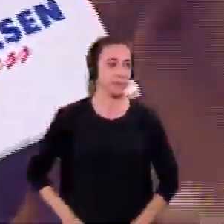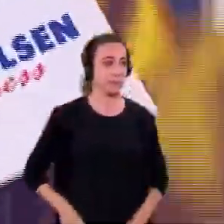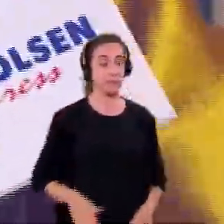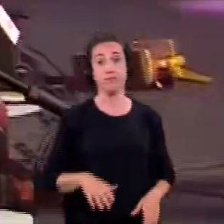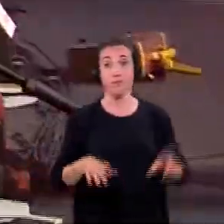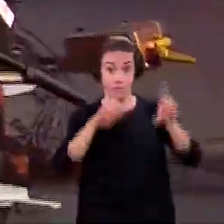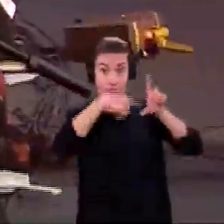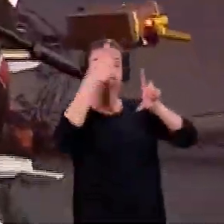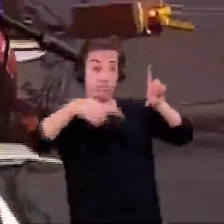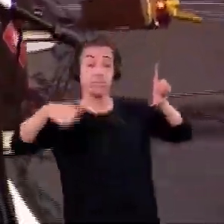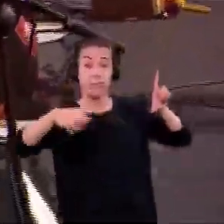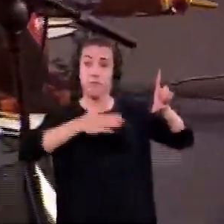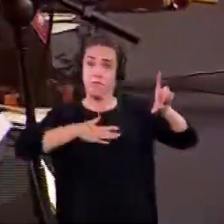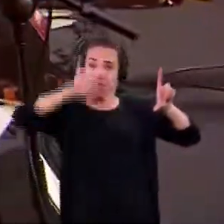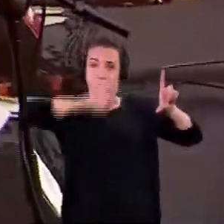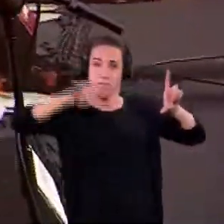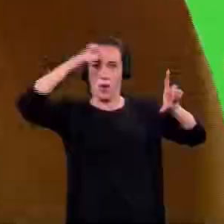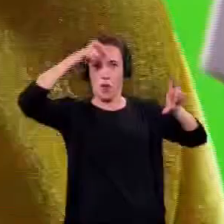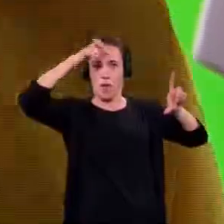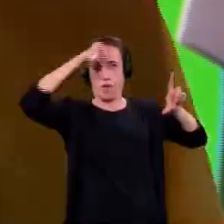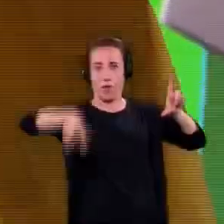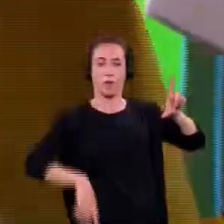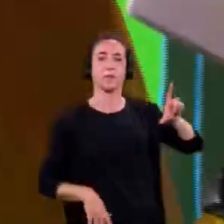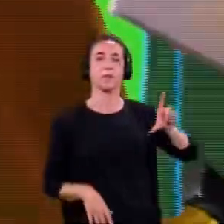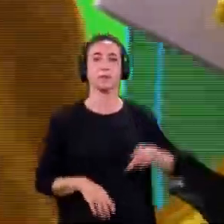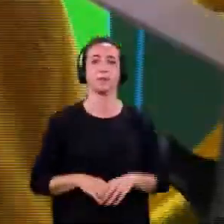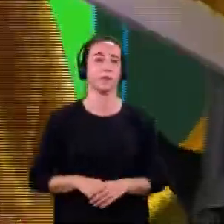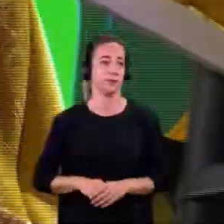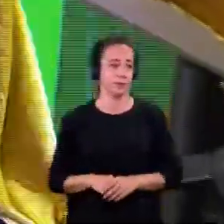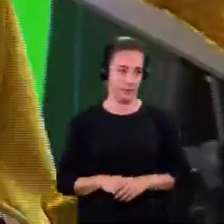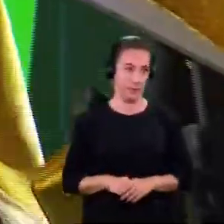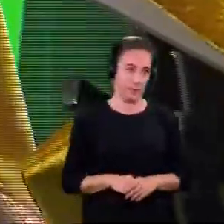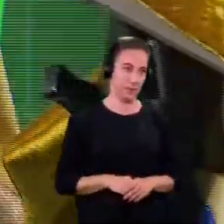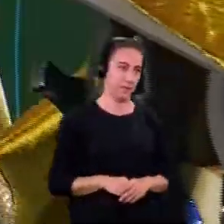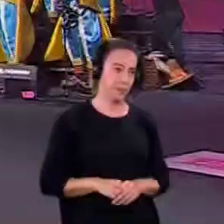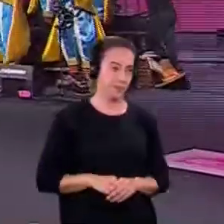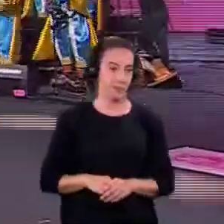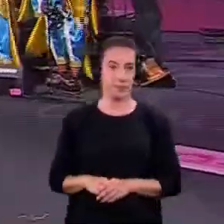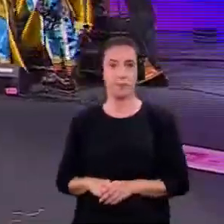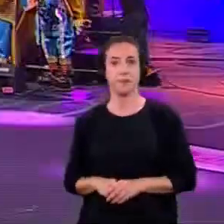La de mi fe.